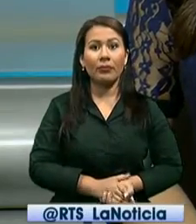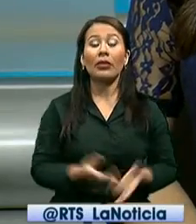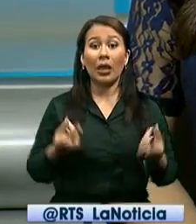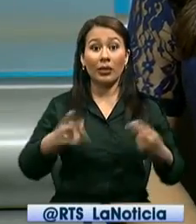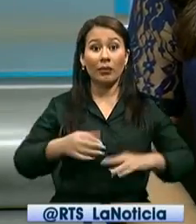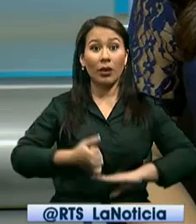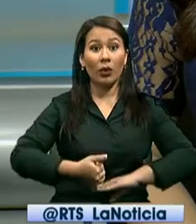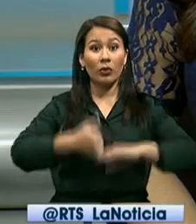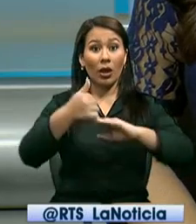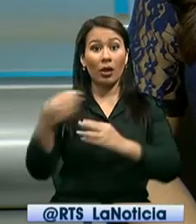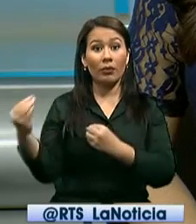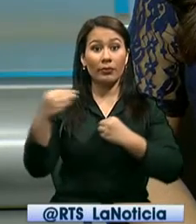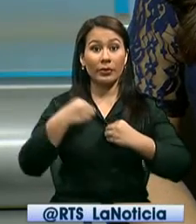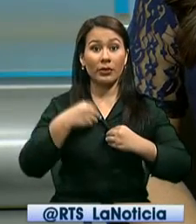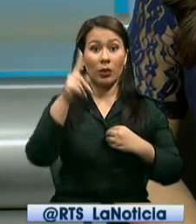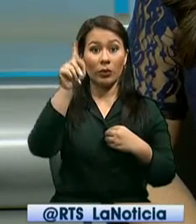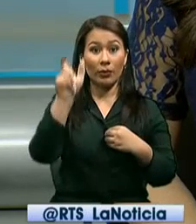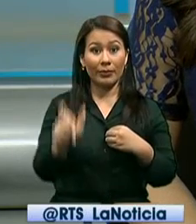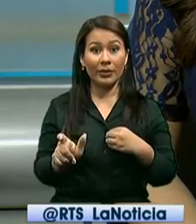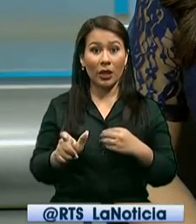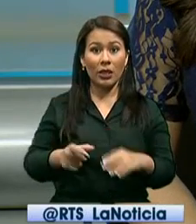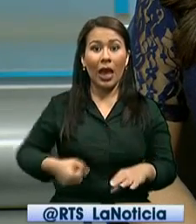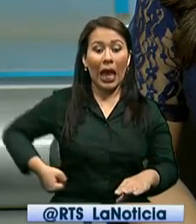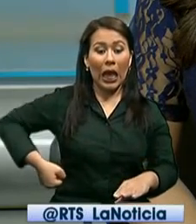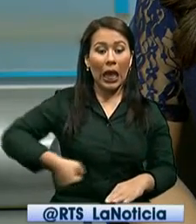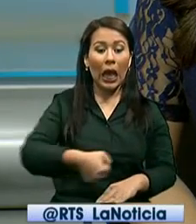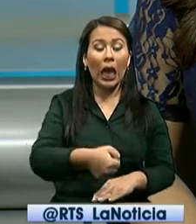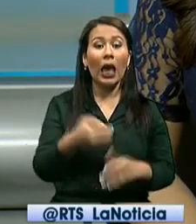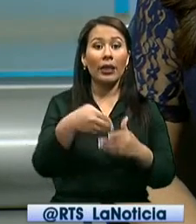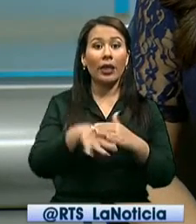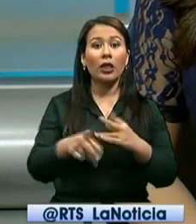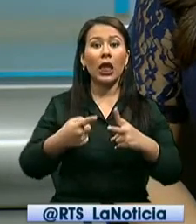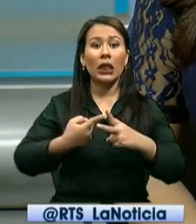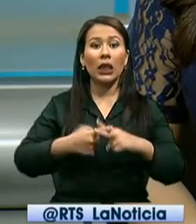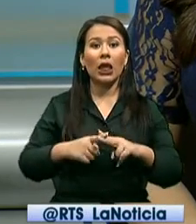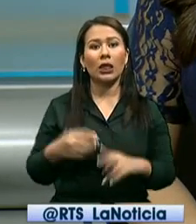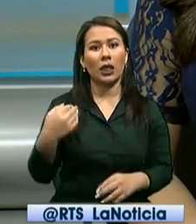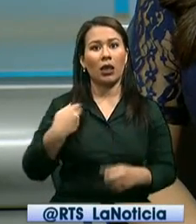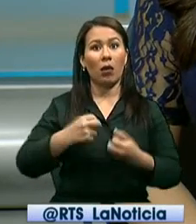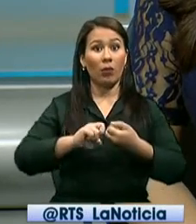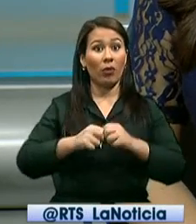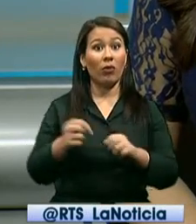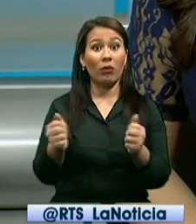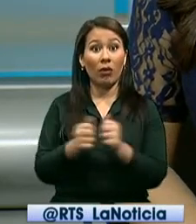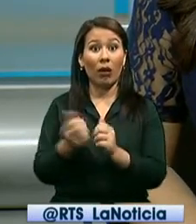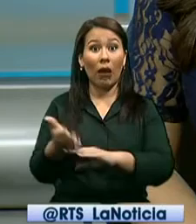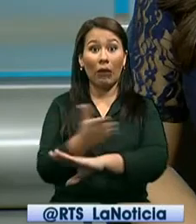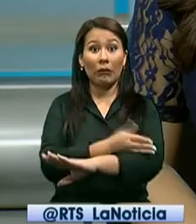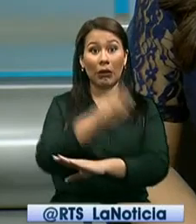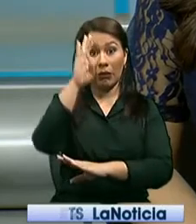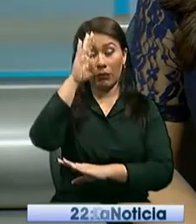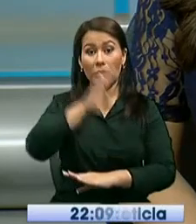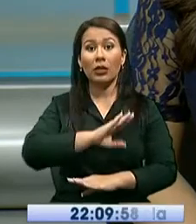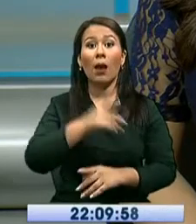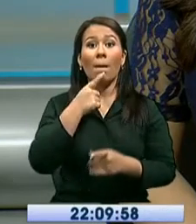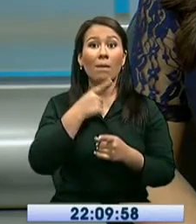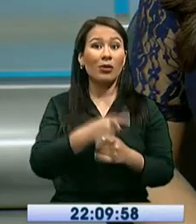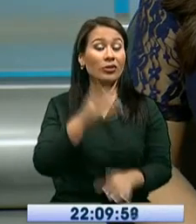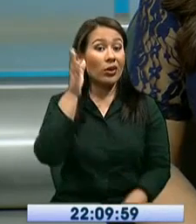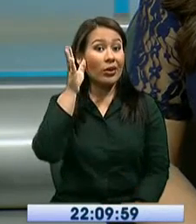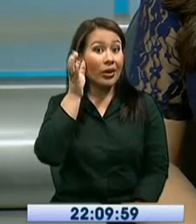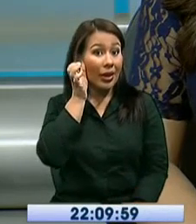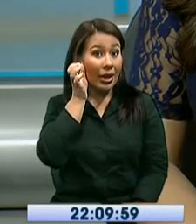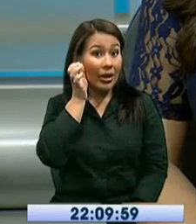Autoridades confirman que un ciudadano asesinado en el interior de un taller tenía algunos antecedentes penales, por eso no descartan que el